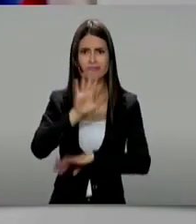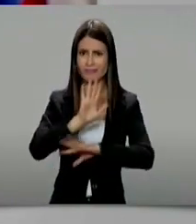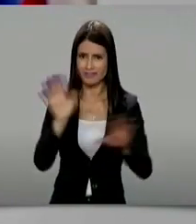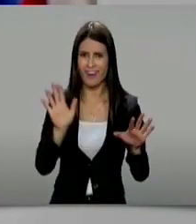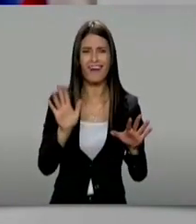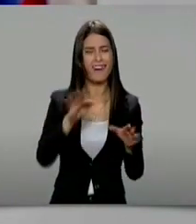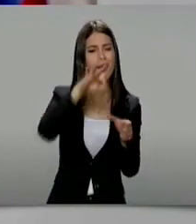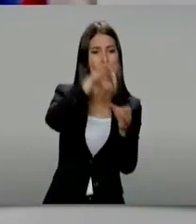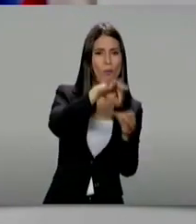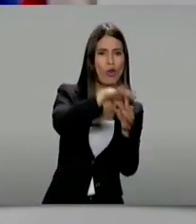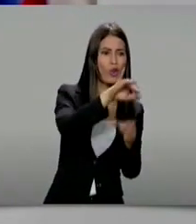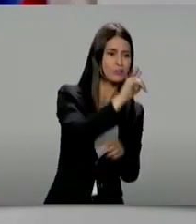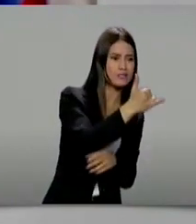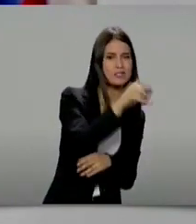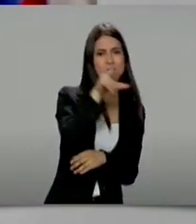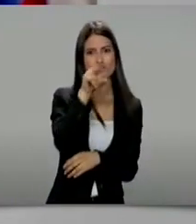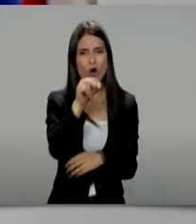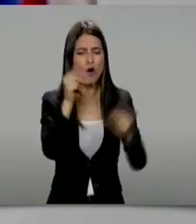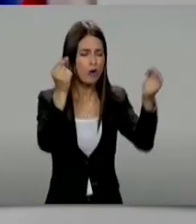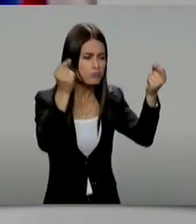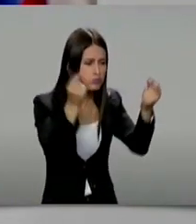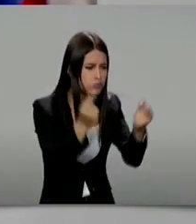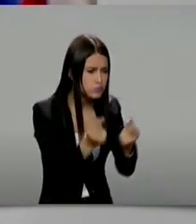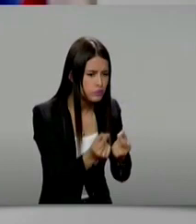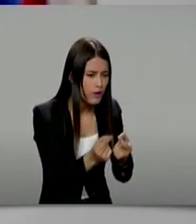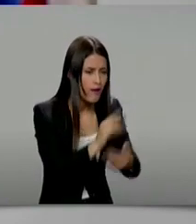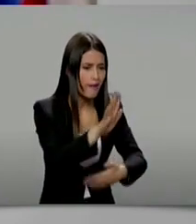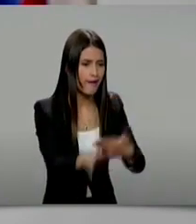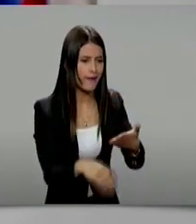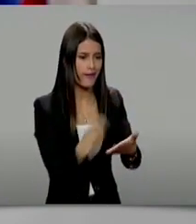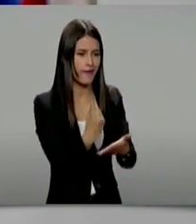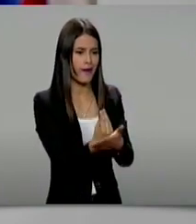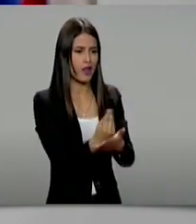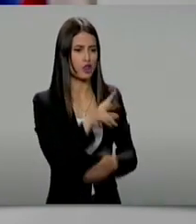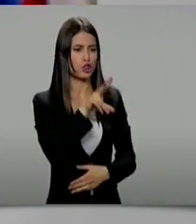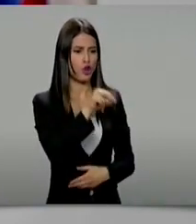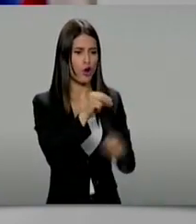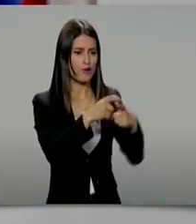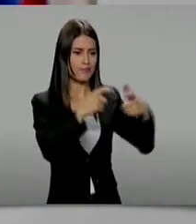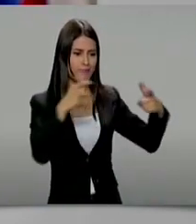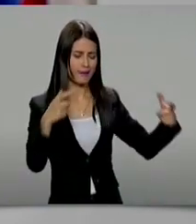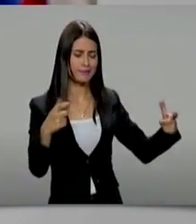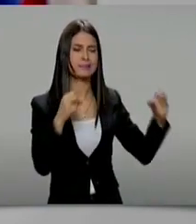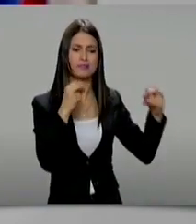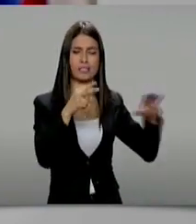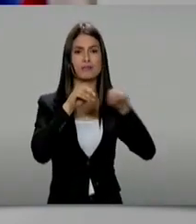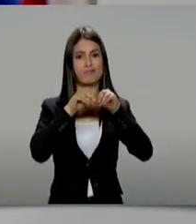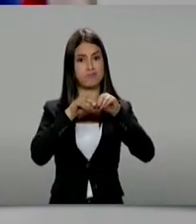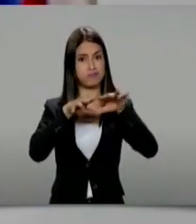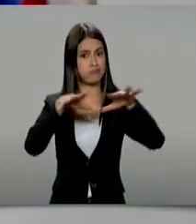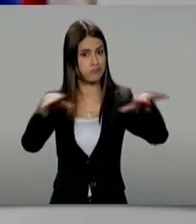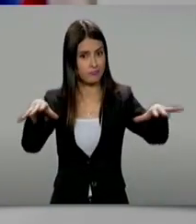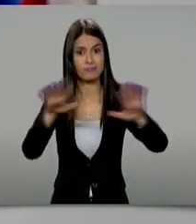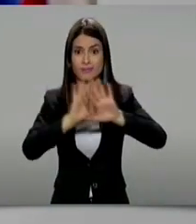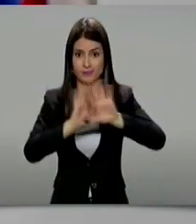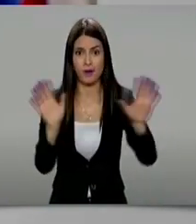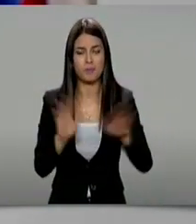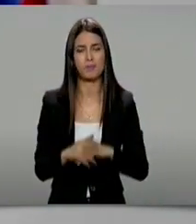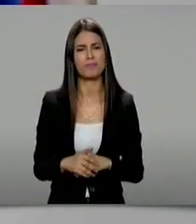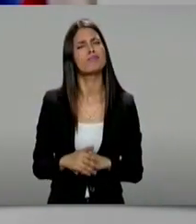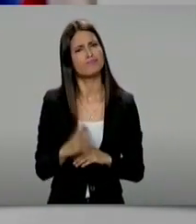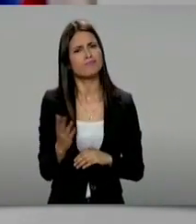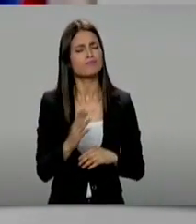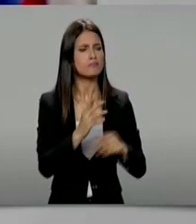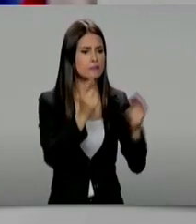publicó reconocí el resultado del plebiscito en el que no obtuvo la mayoría de los votos pero